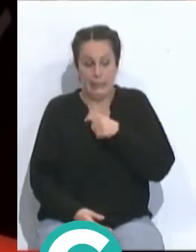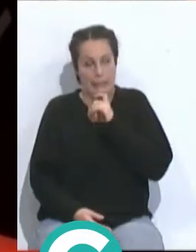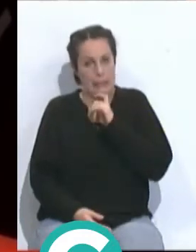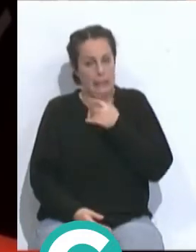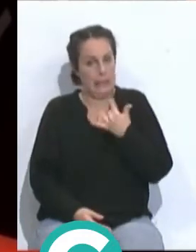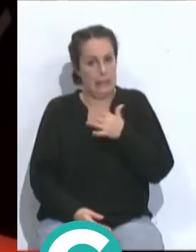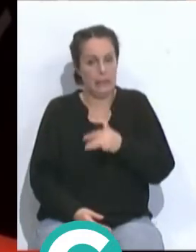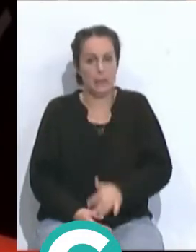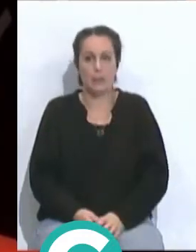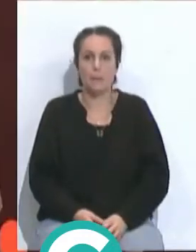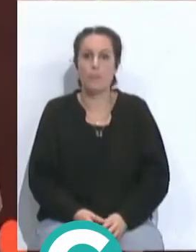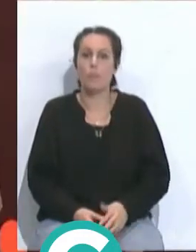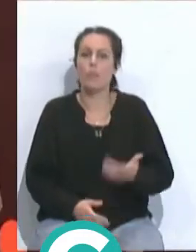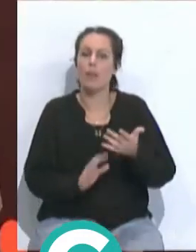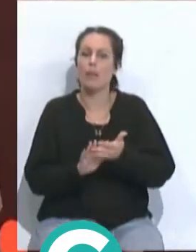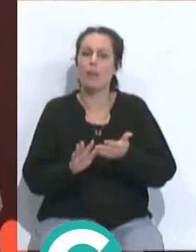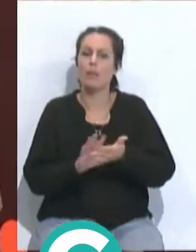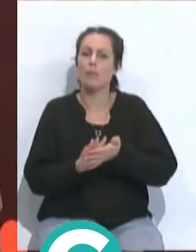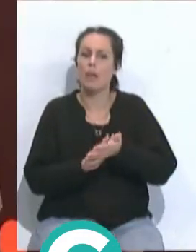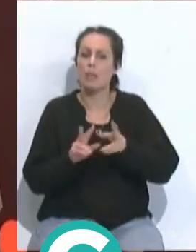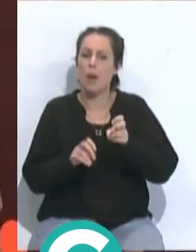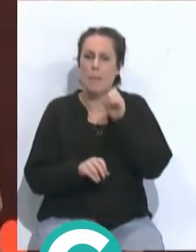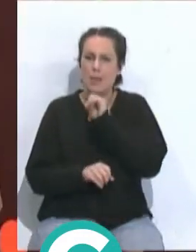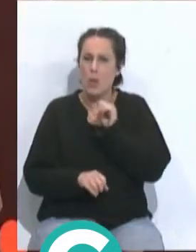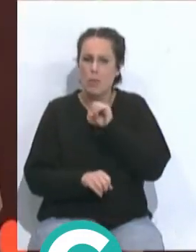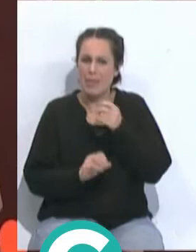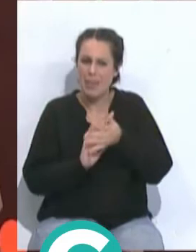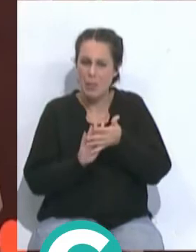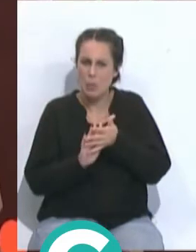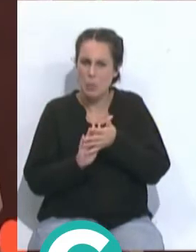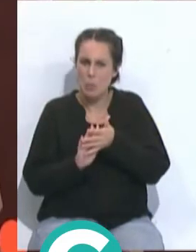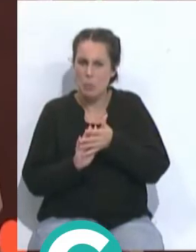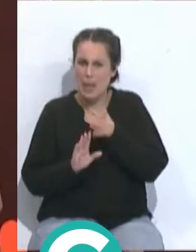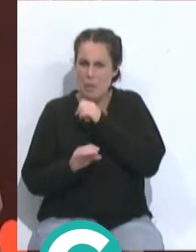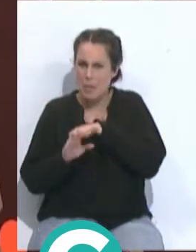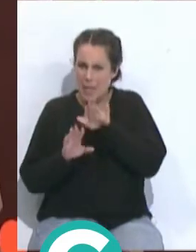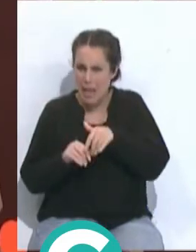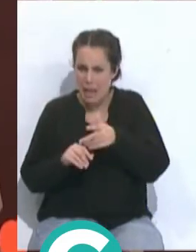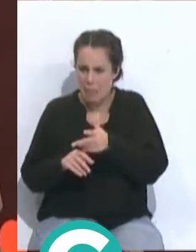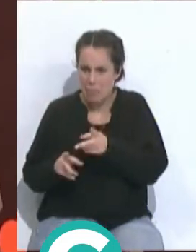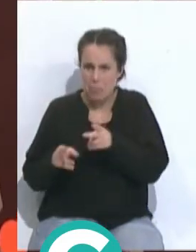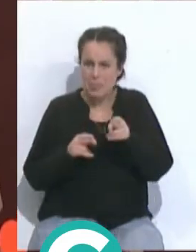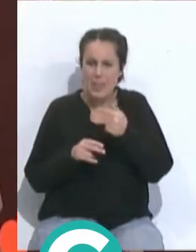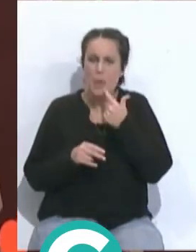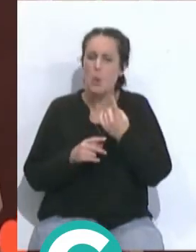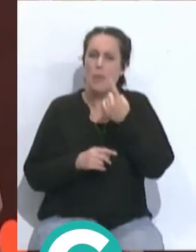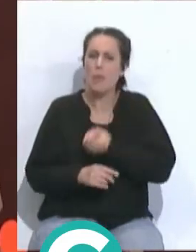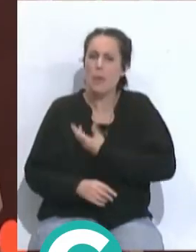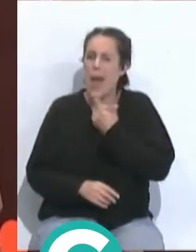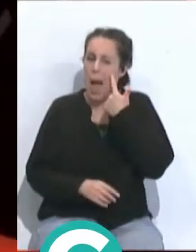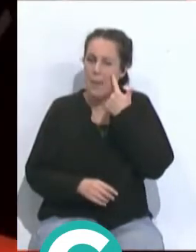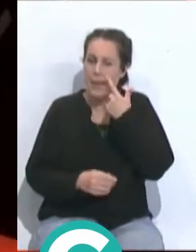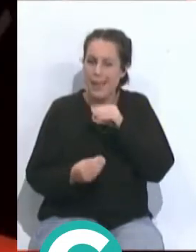uh-huh. solamente. Hemos hablado de pasodobles, pero y me has mencionado cuartetas de popurrí. Oye, dime alguna de tus favoritas, a ver si